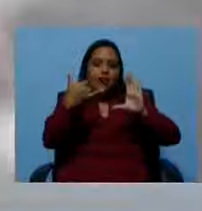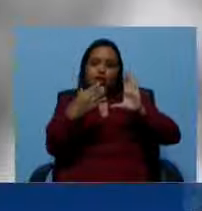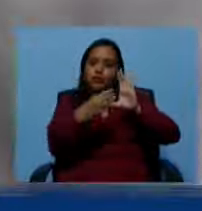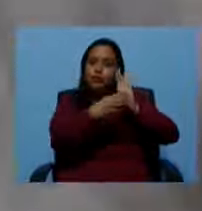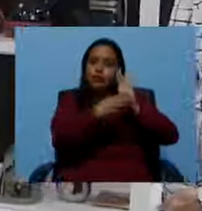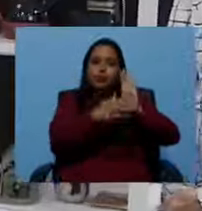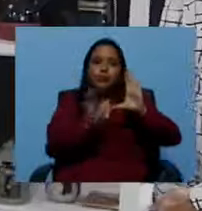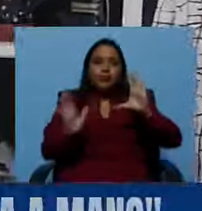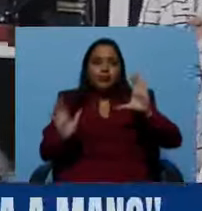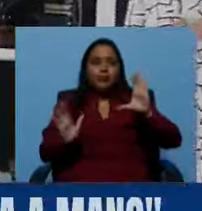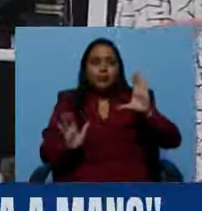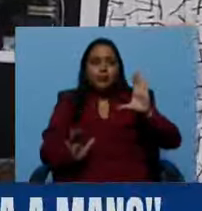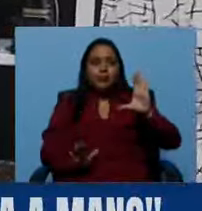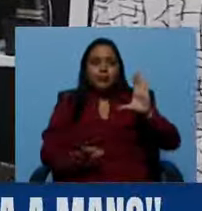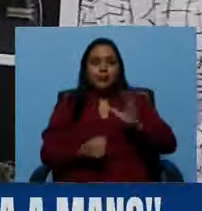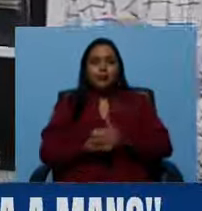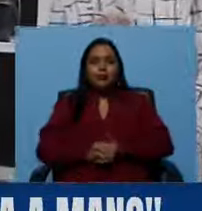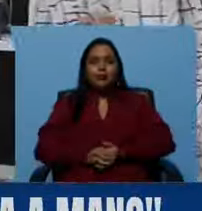les parece?